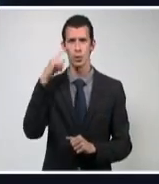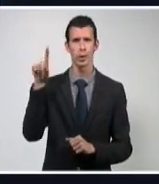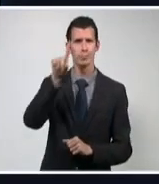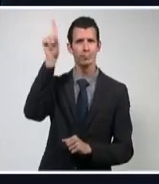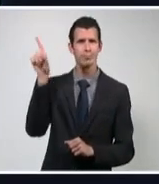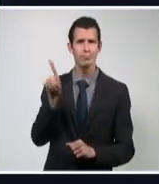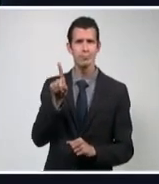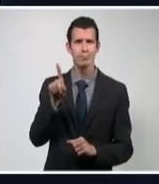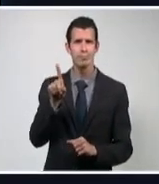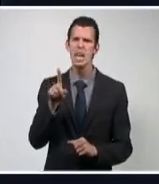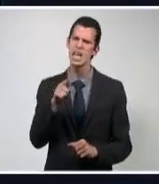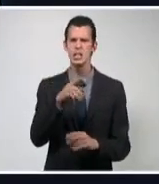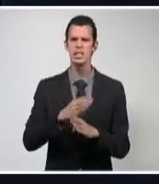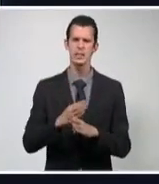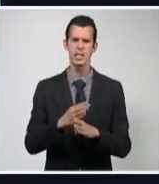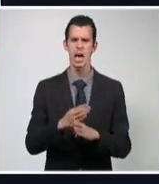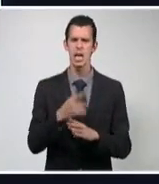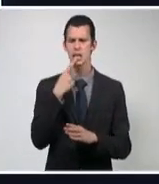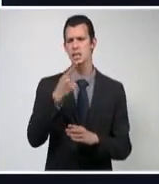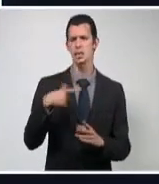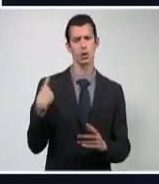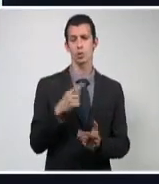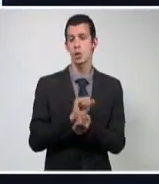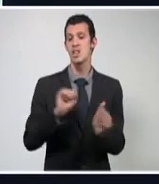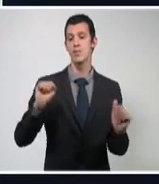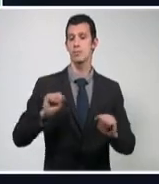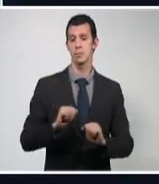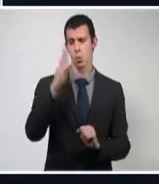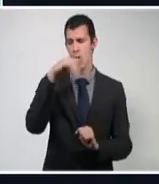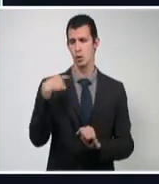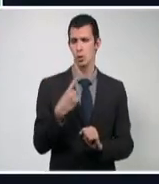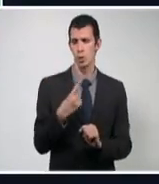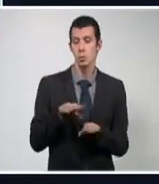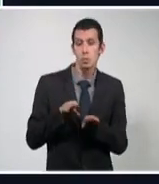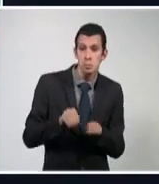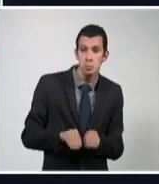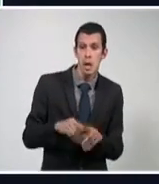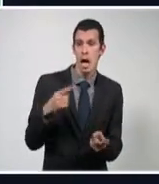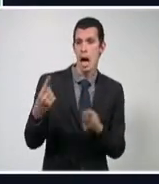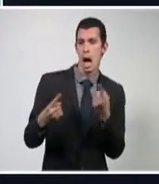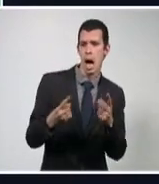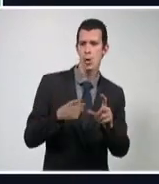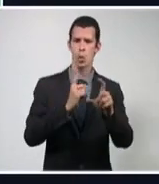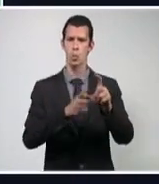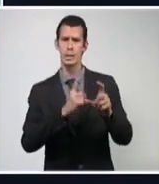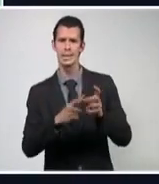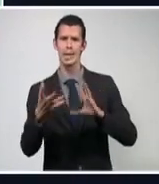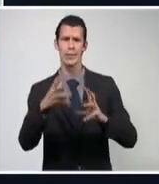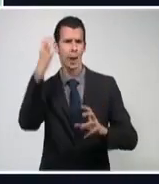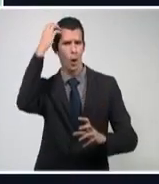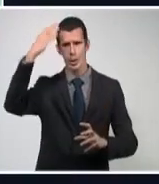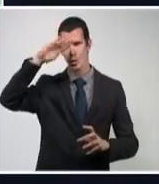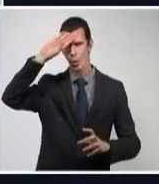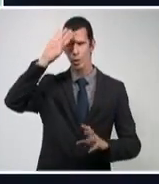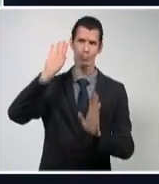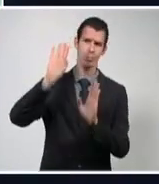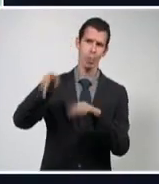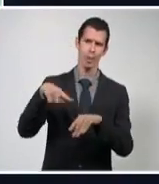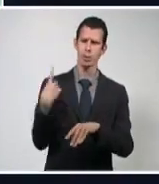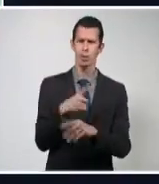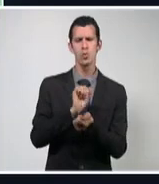del 27 de noviembre, esta periodismo de barrio se ha dedicado a realizar pequeños materiales audiovisuales. Yo les voy a traer